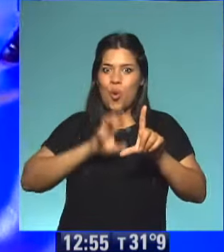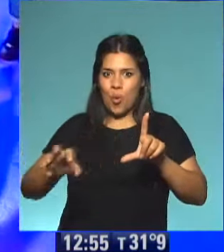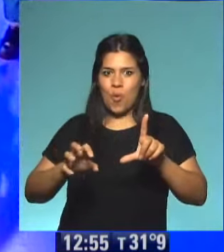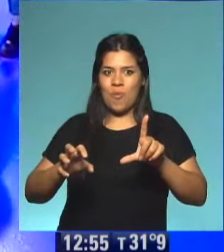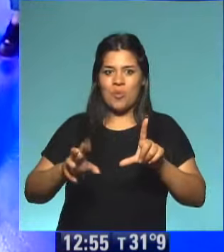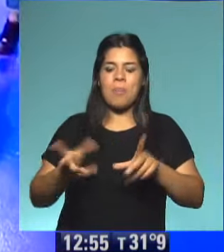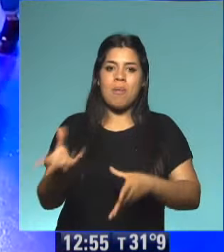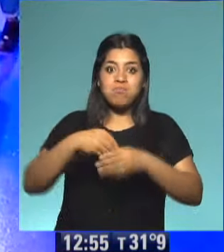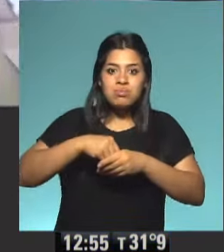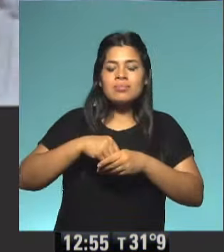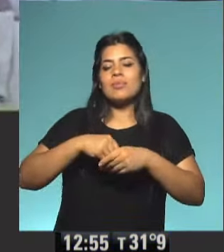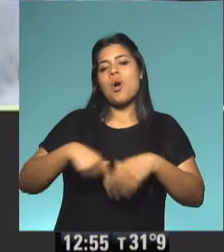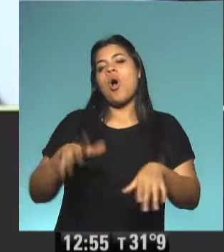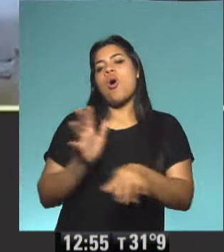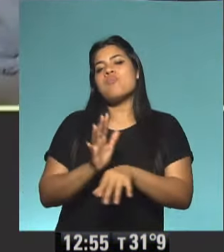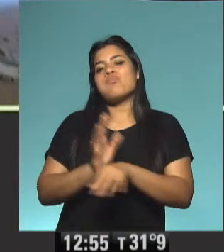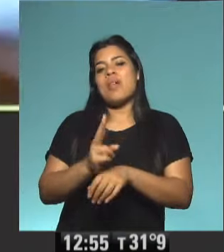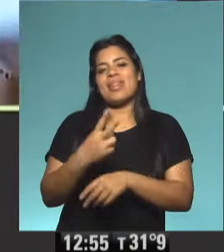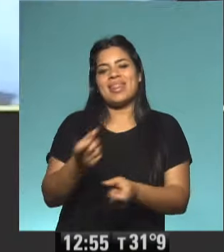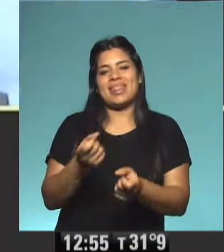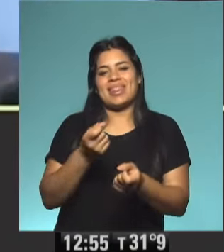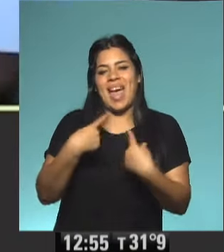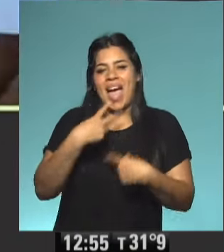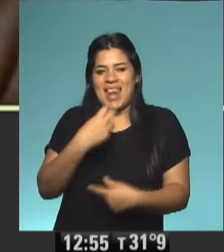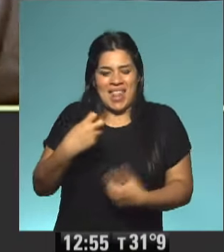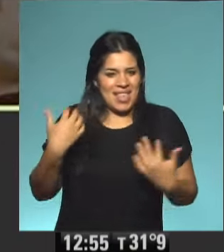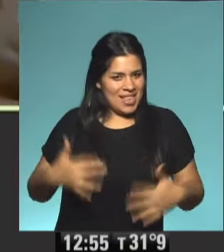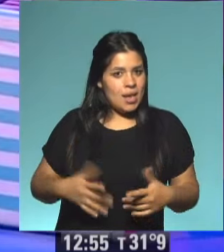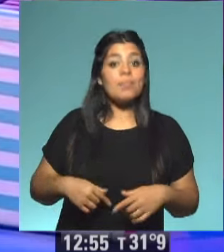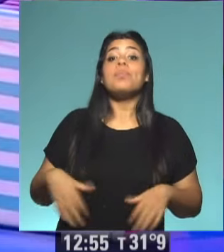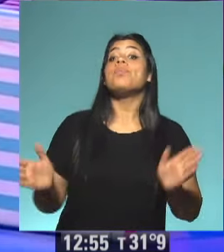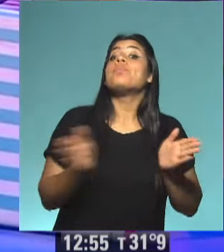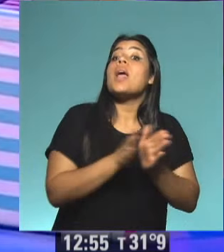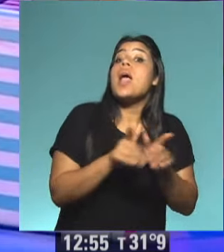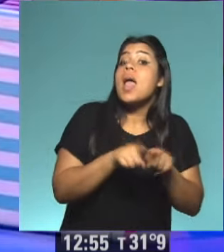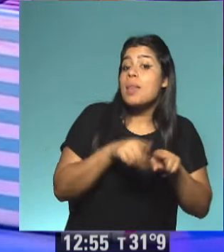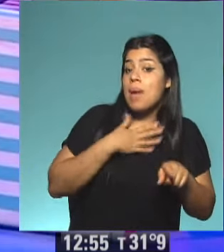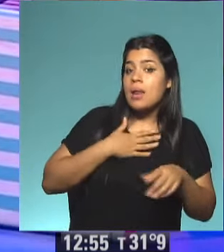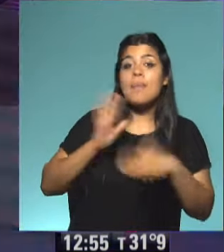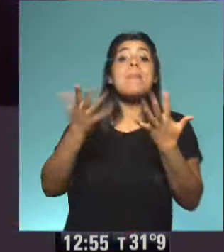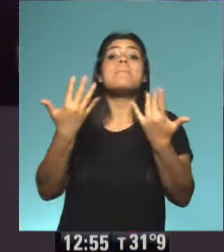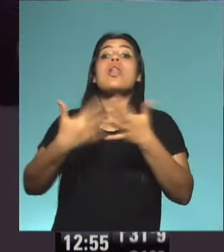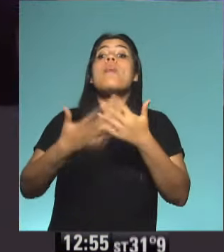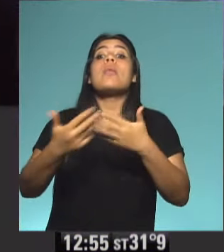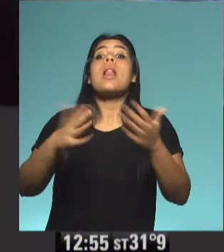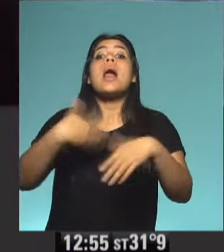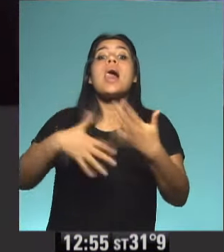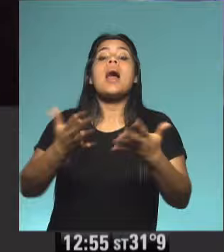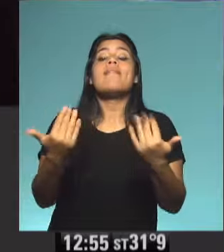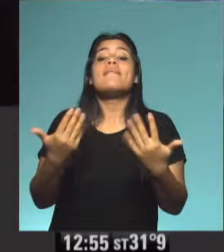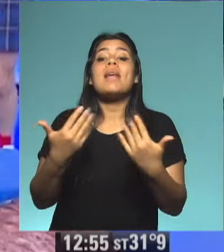dio un aire y mucha alegría. Acá está mi hermana. Manitos, manitos, manitos para que revuelva el